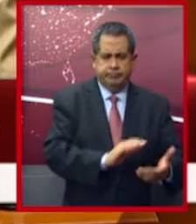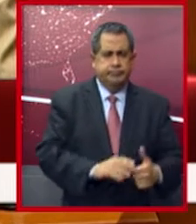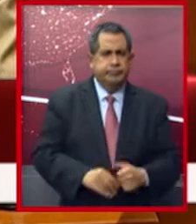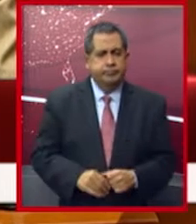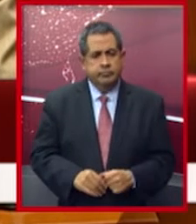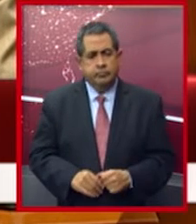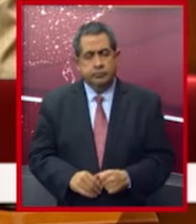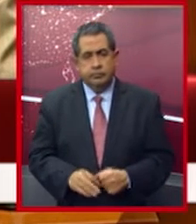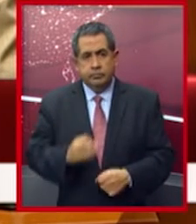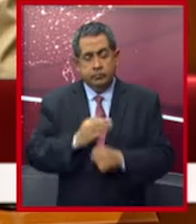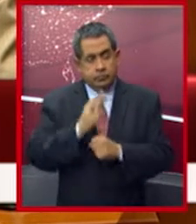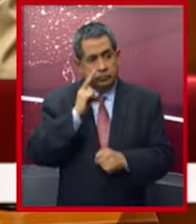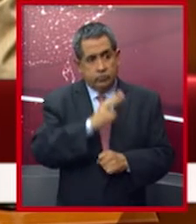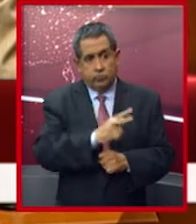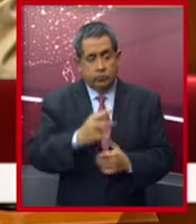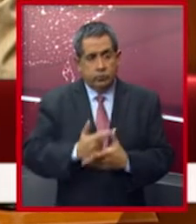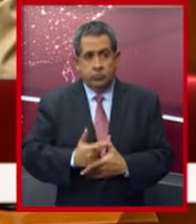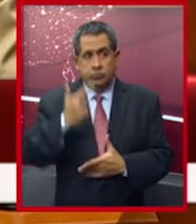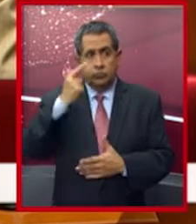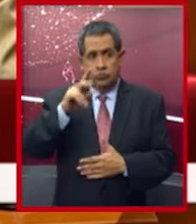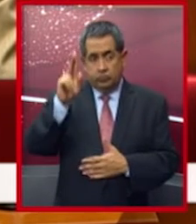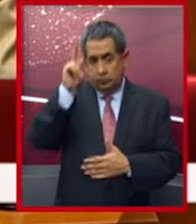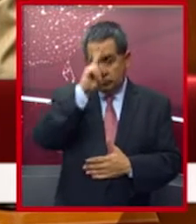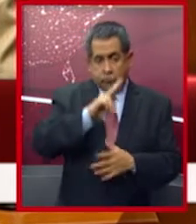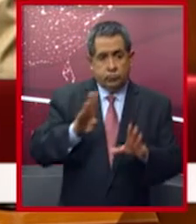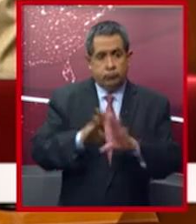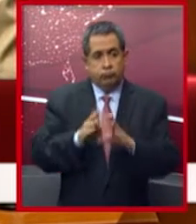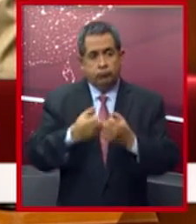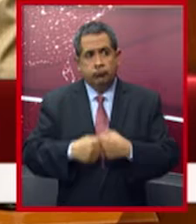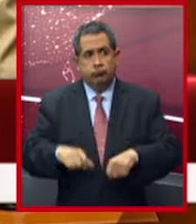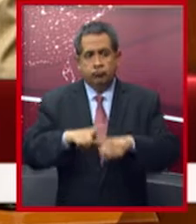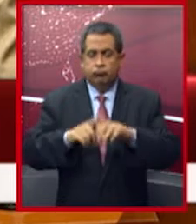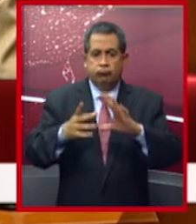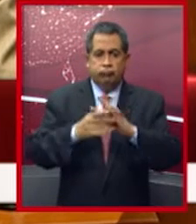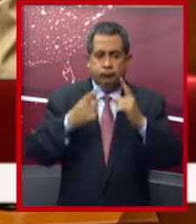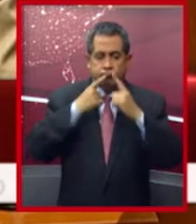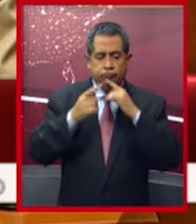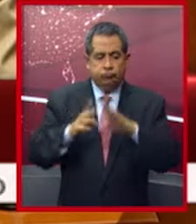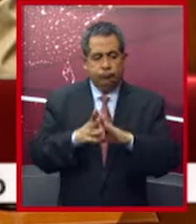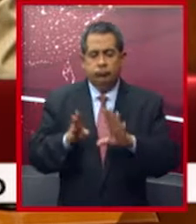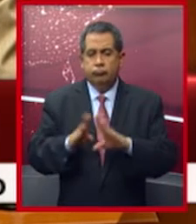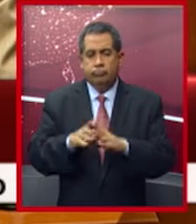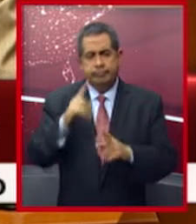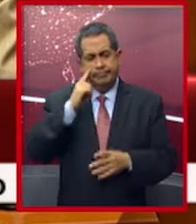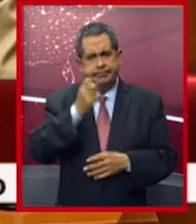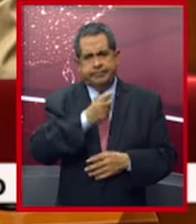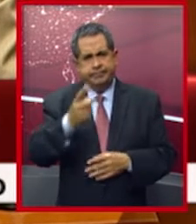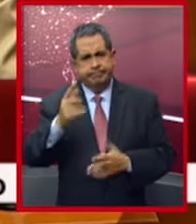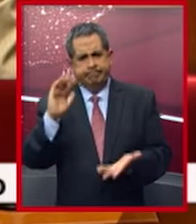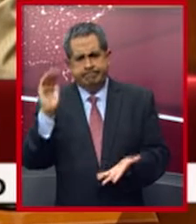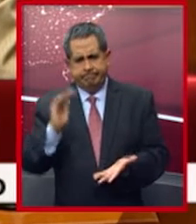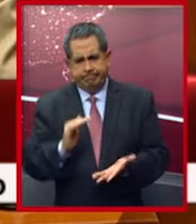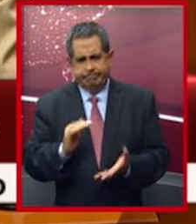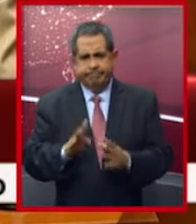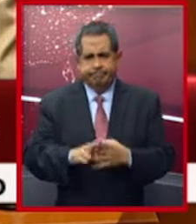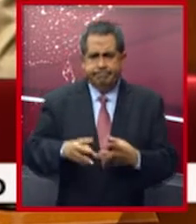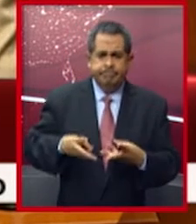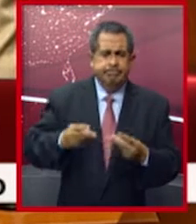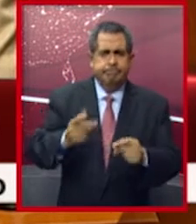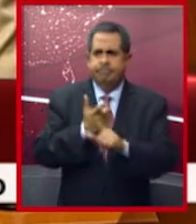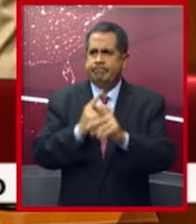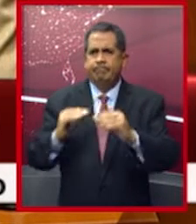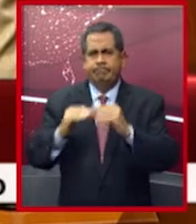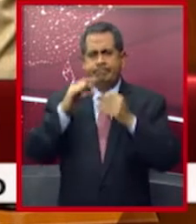Ante la gravedad del momento y la exigencia social justificada de hacernos menos onerosos el costo de la